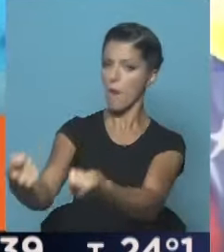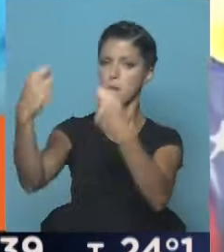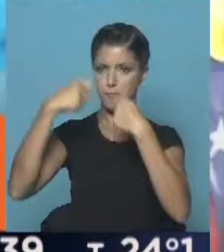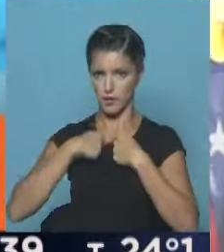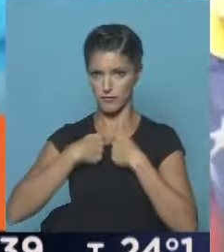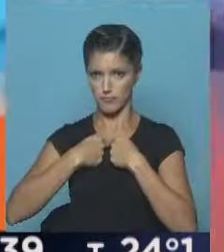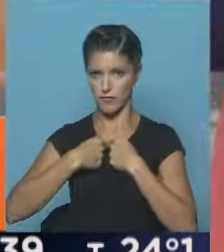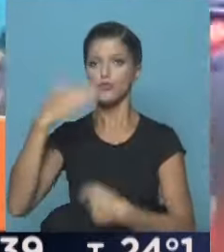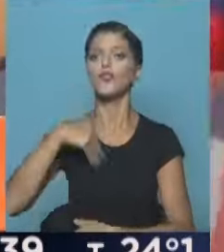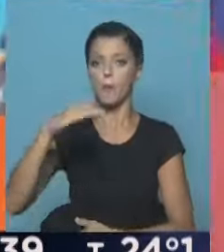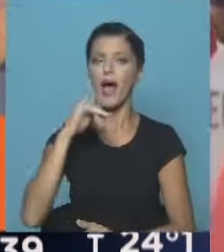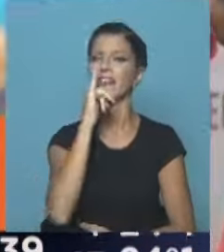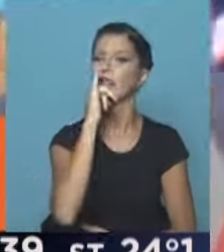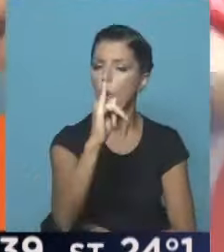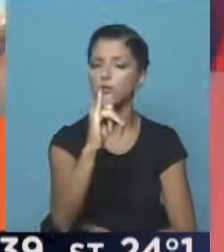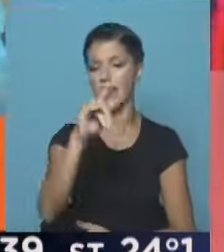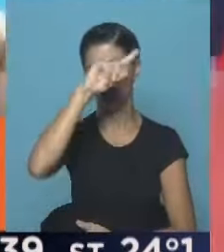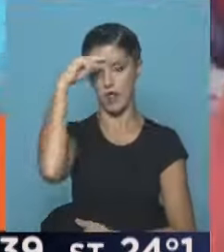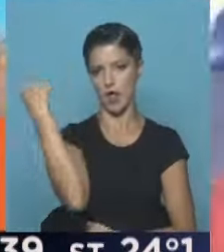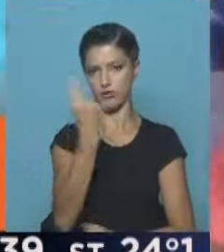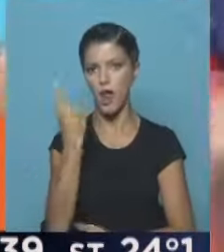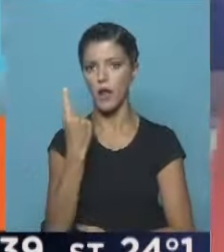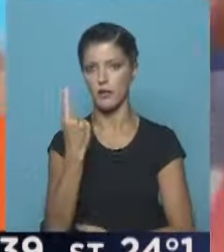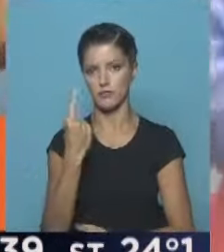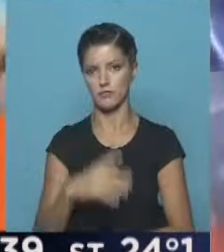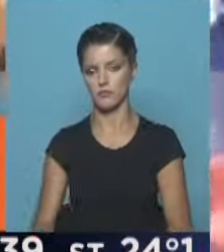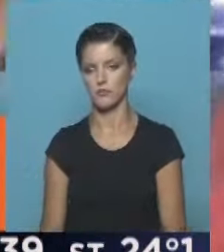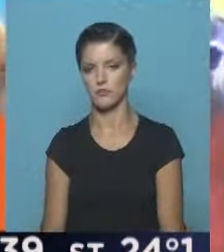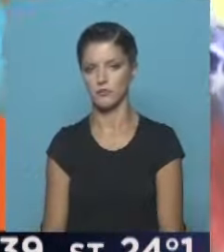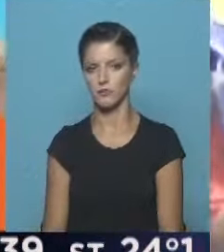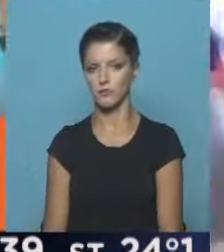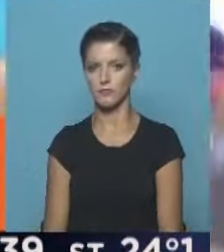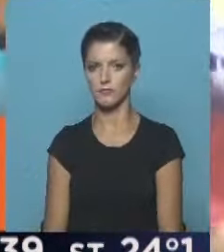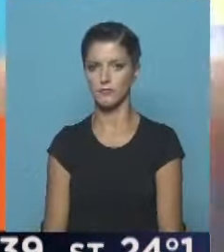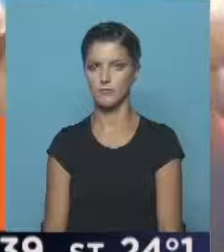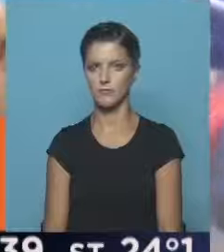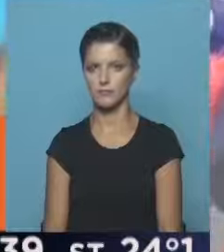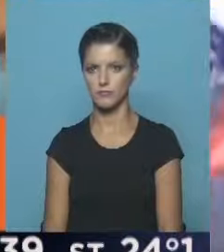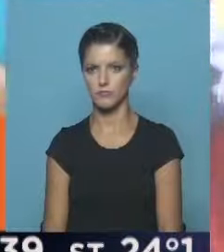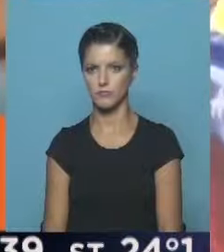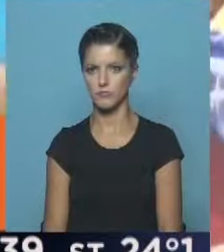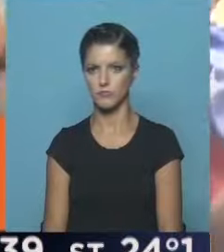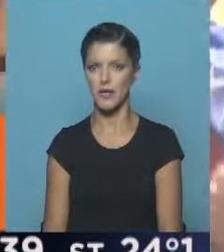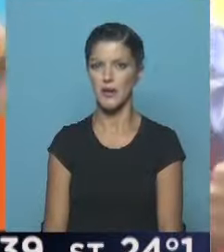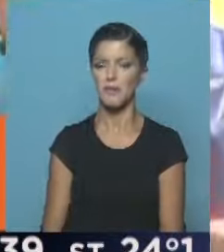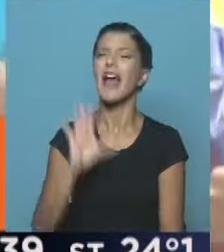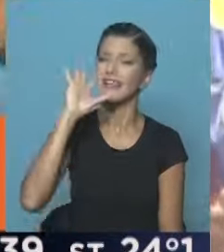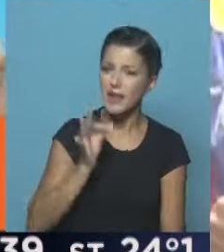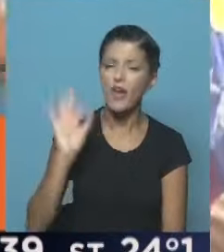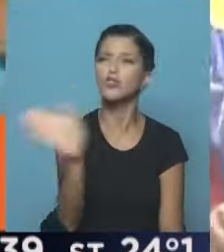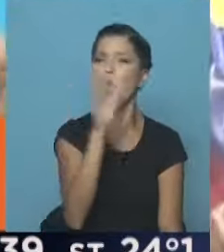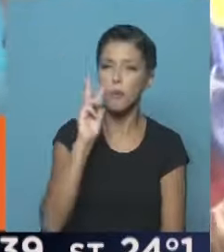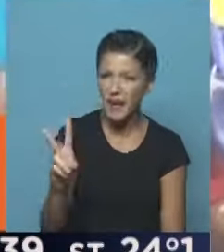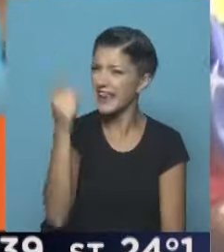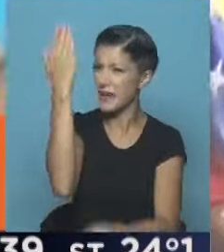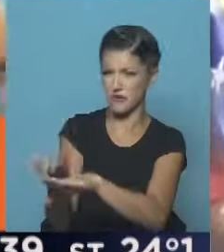demandar internacionalmente para que vea quién miente,